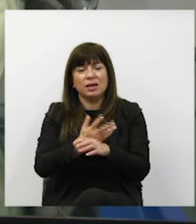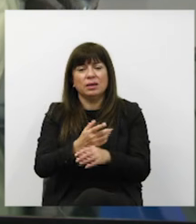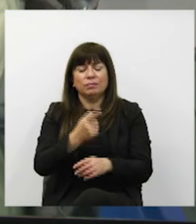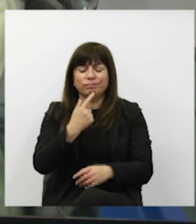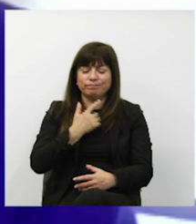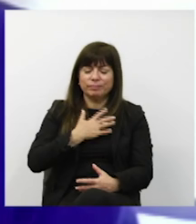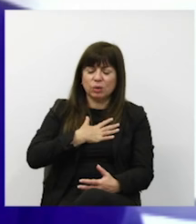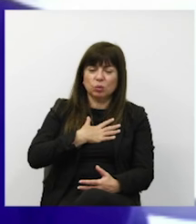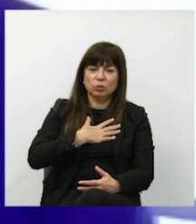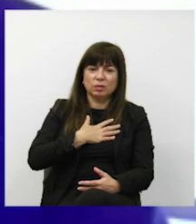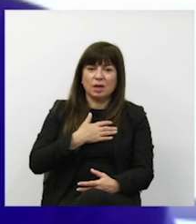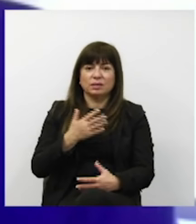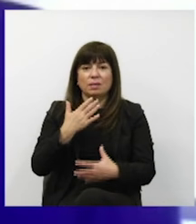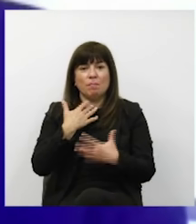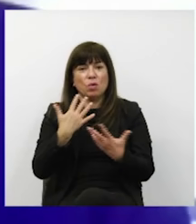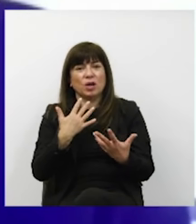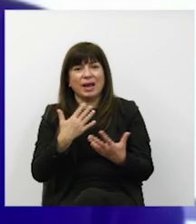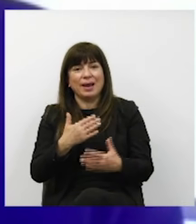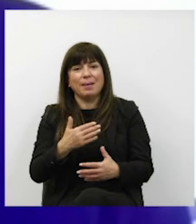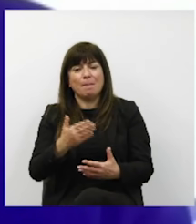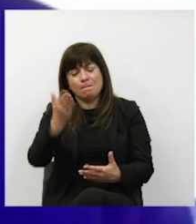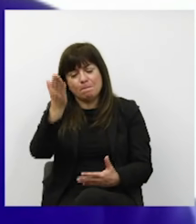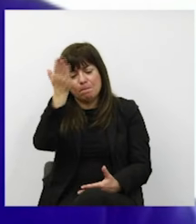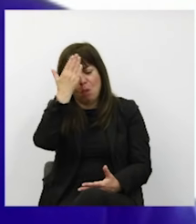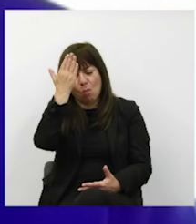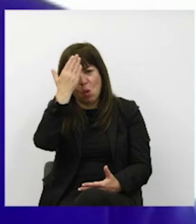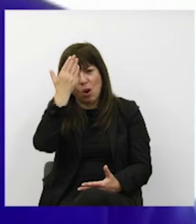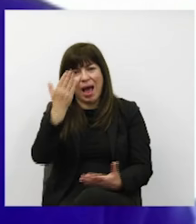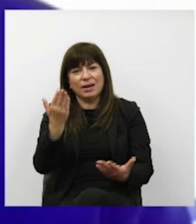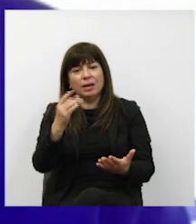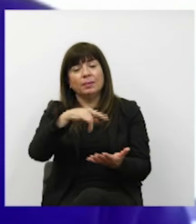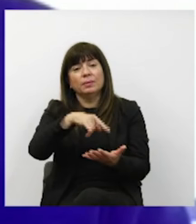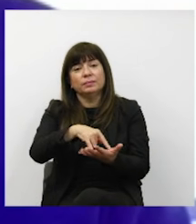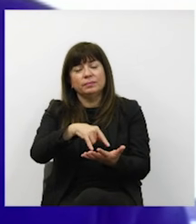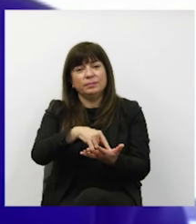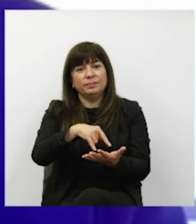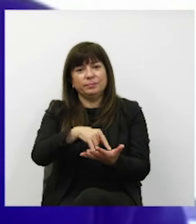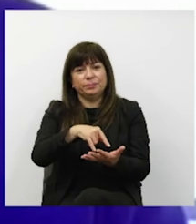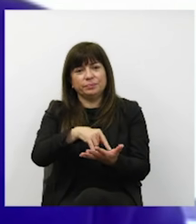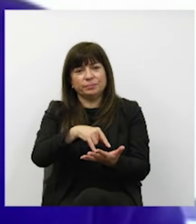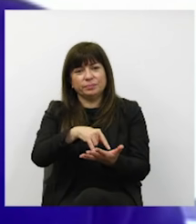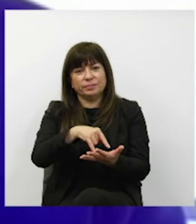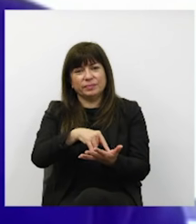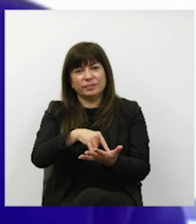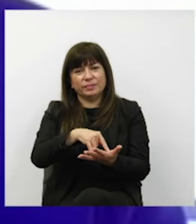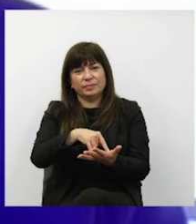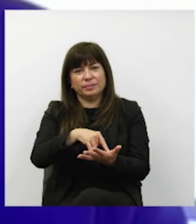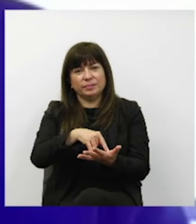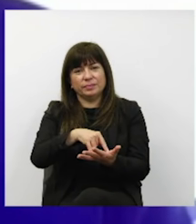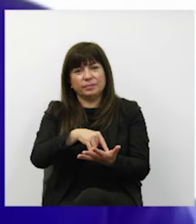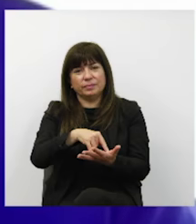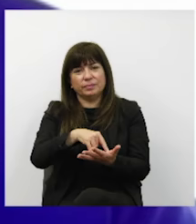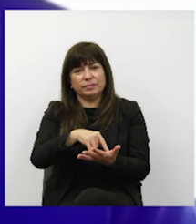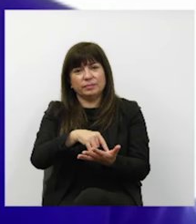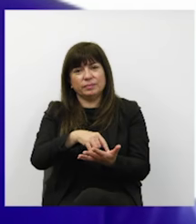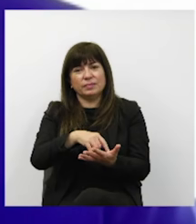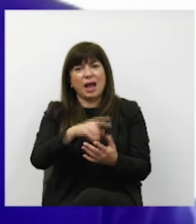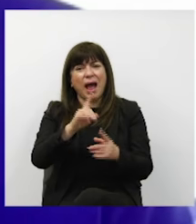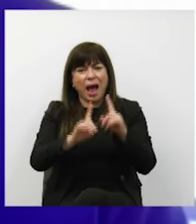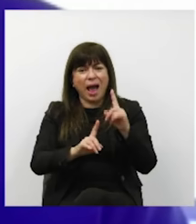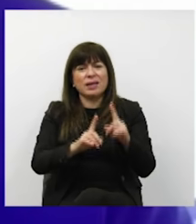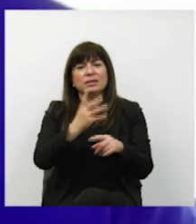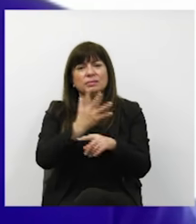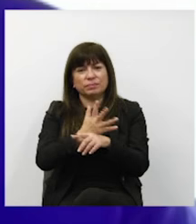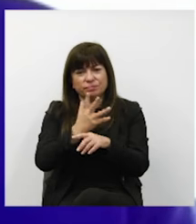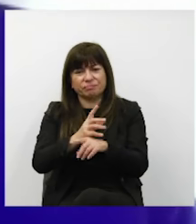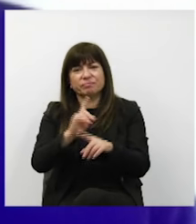por qué es tan popular a nivel del Parlamento políticas que son exclusivas de las pymes. Y